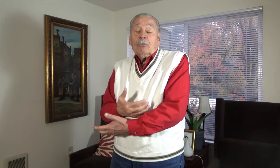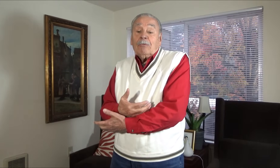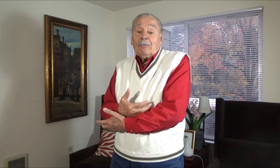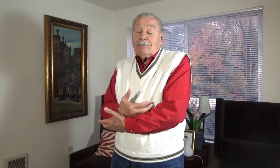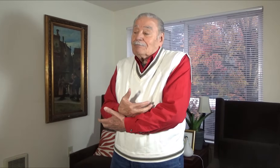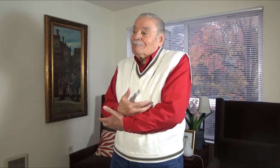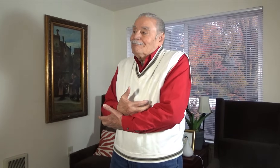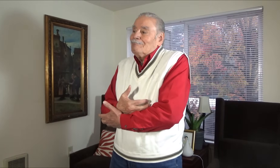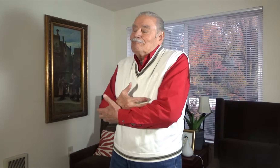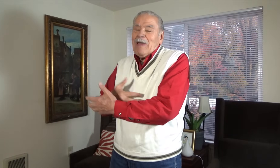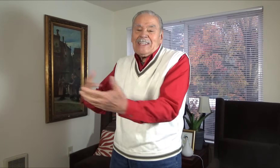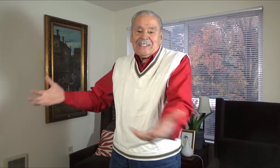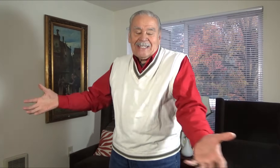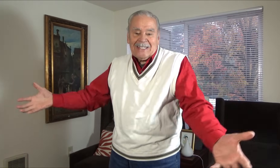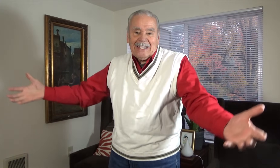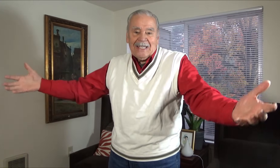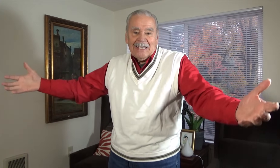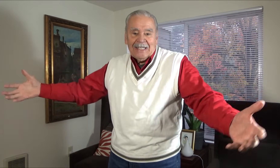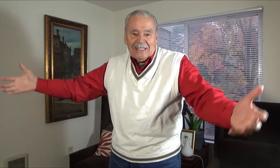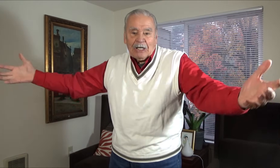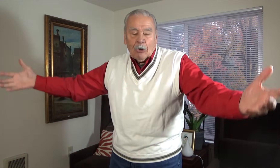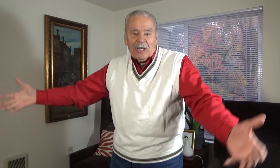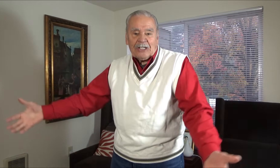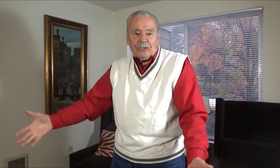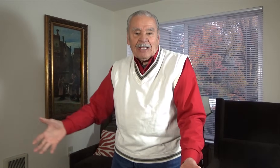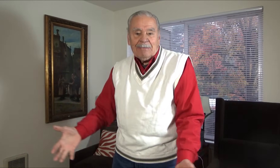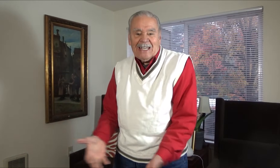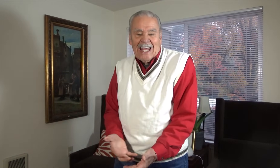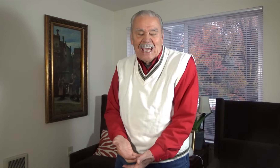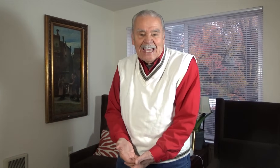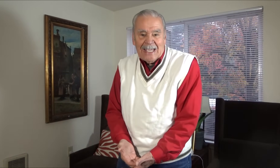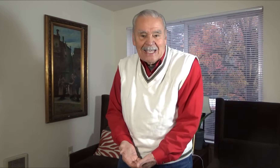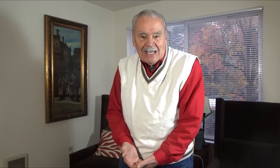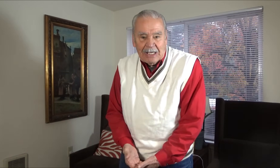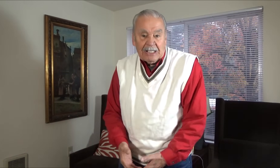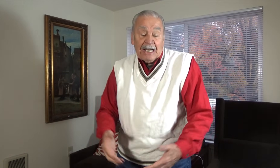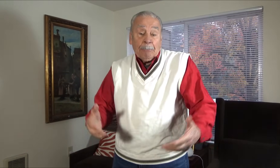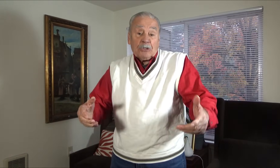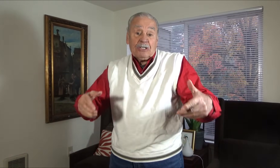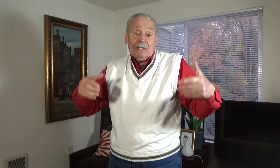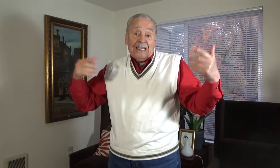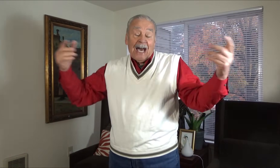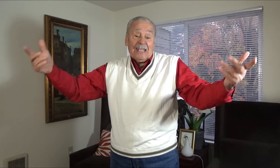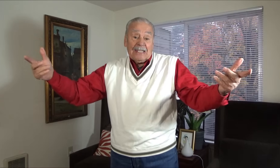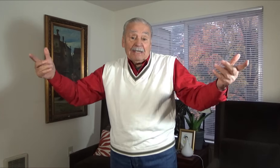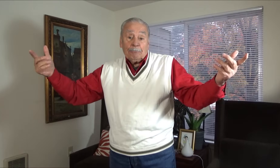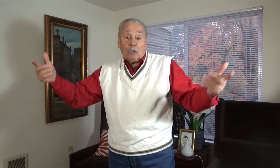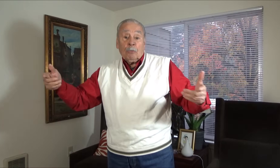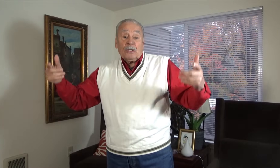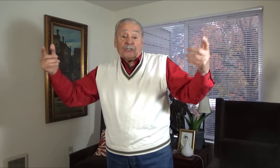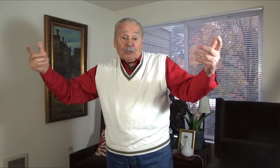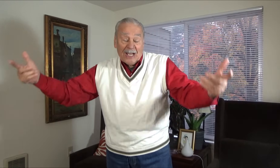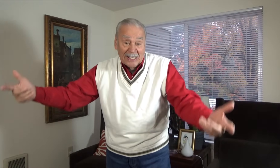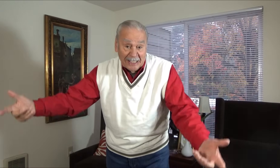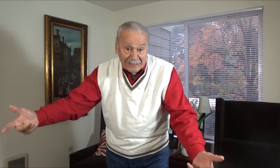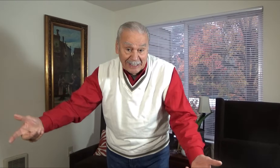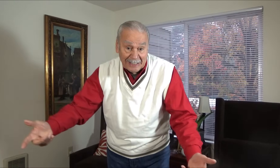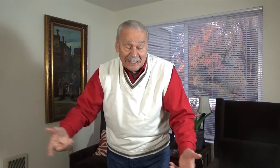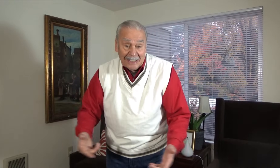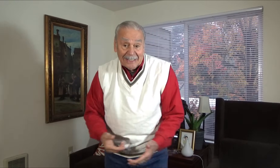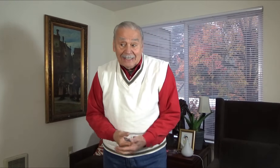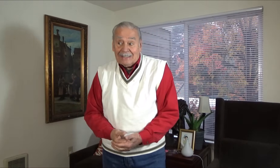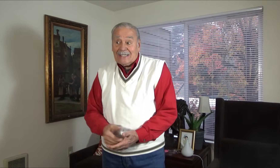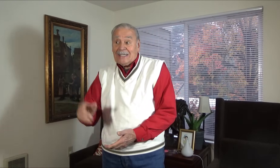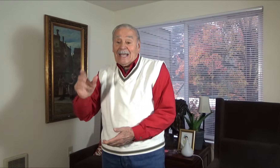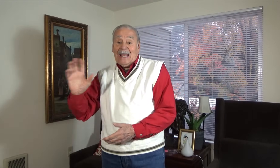te hablo pestes del gobierno de Milei y de las posibilidades por los personajes que